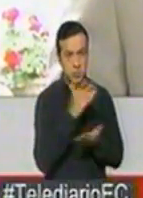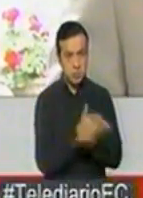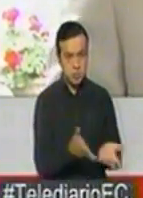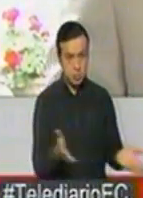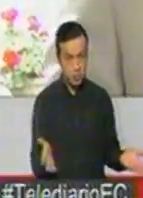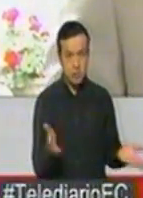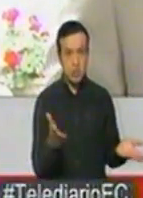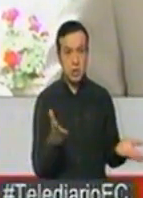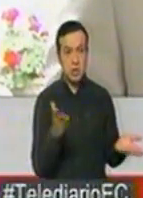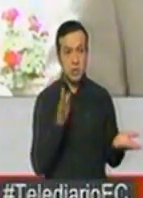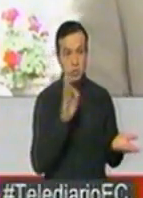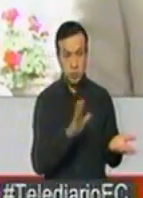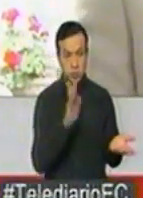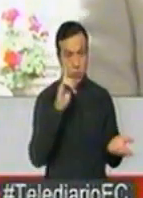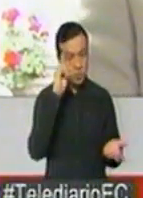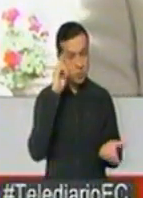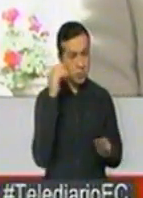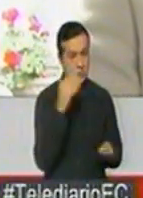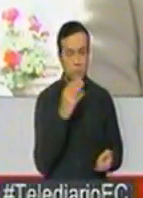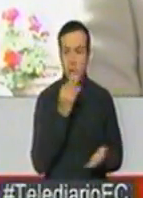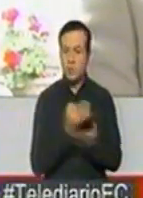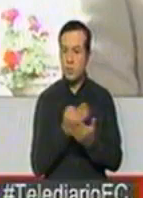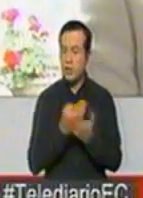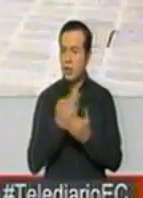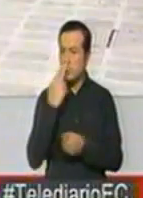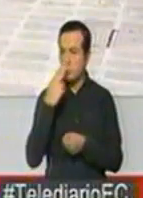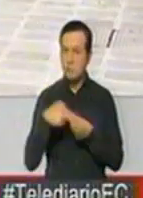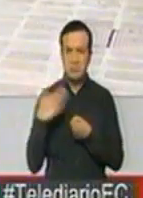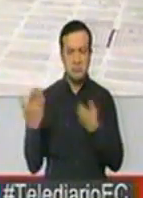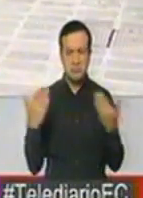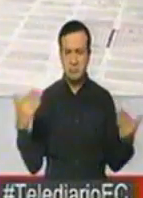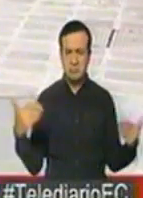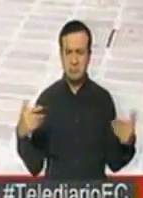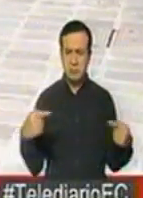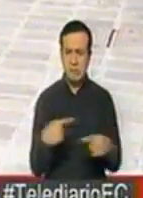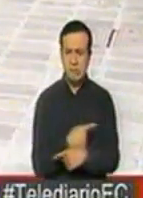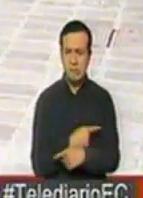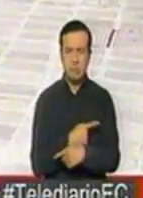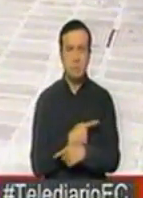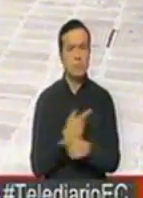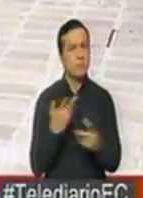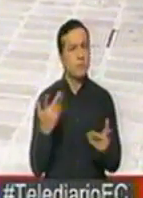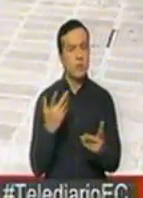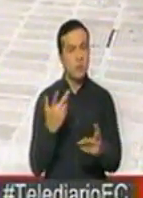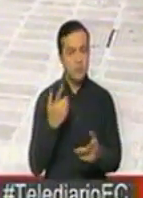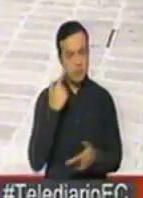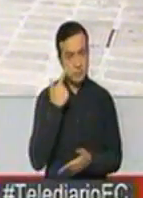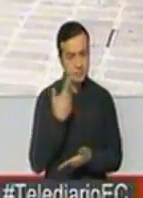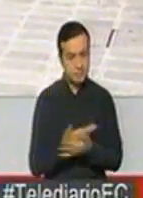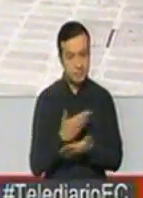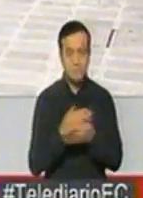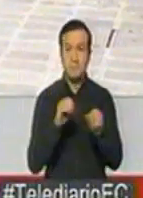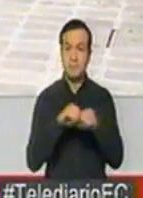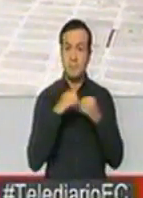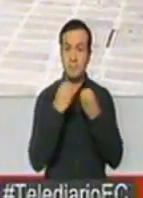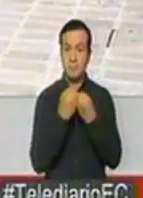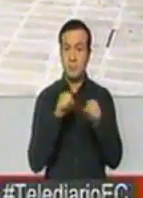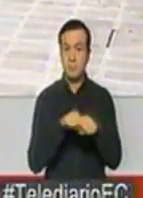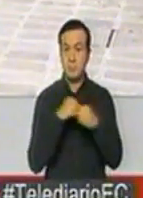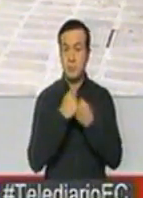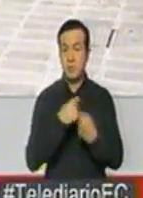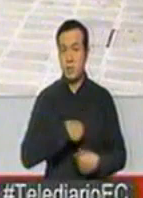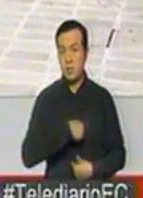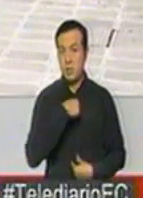del Estado y el nivel facturado por las gasolineras. El tema ha sido corroborado por las organizaciones de la sociedad civil debido